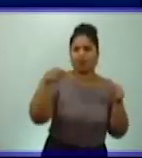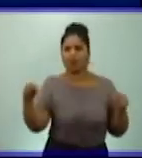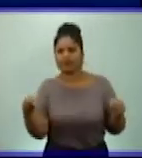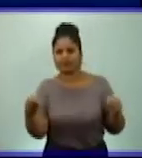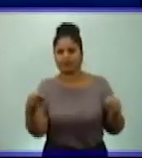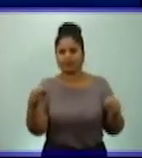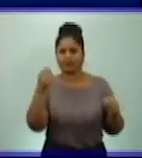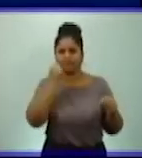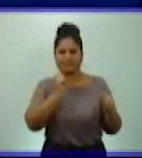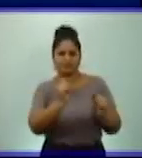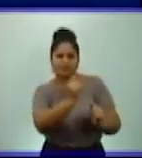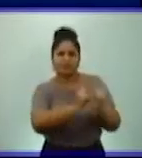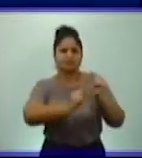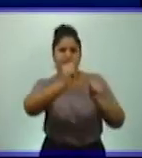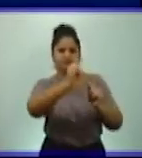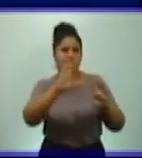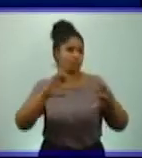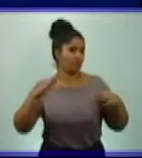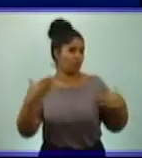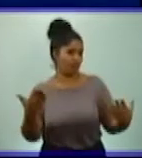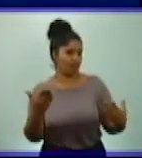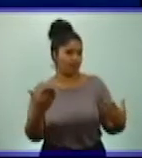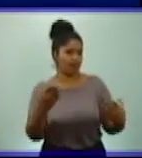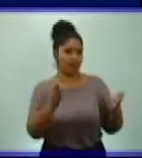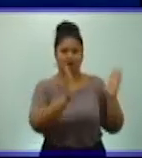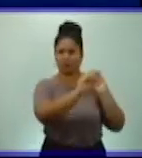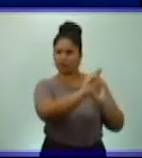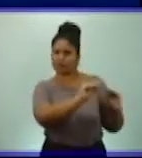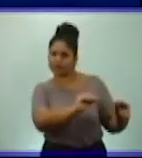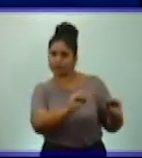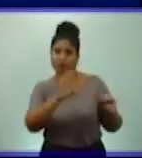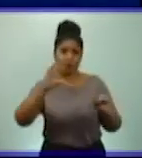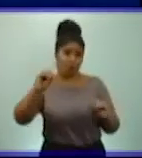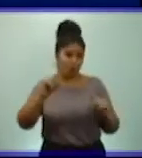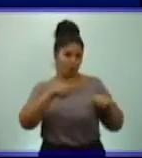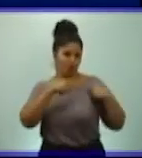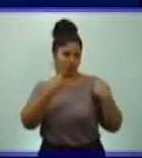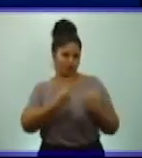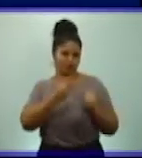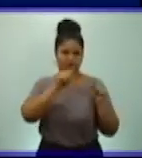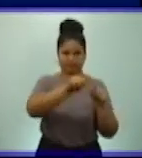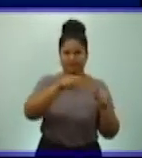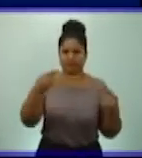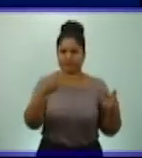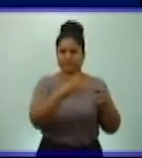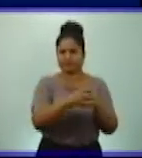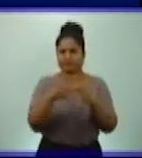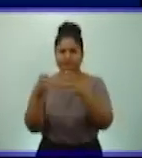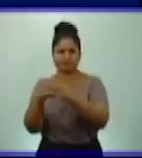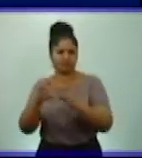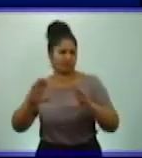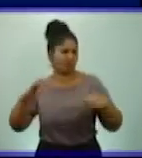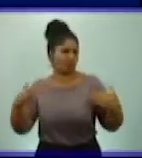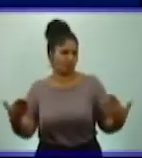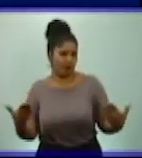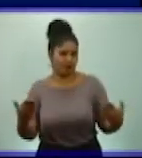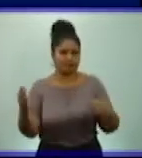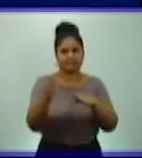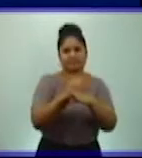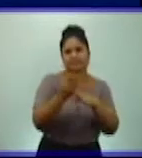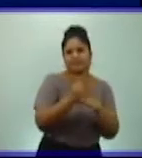jóvenes en el amor? ¿Qué diferencia existe entre ambos? ¿Y qué opinas al